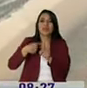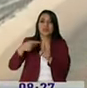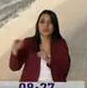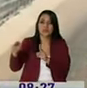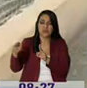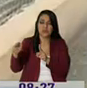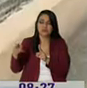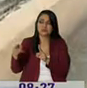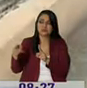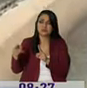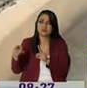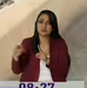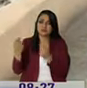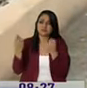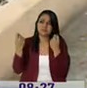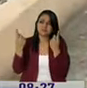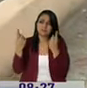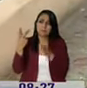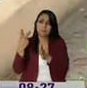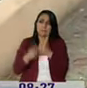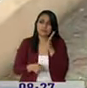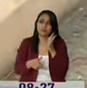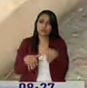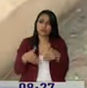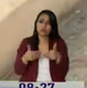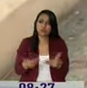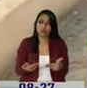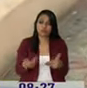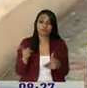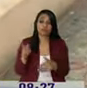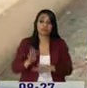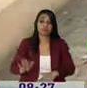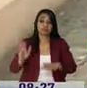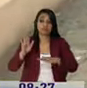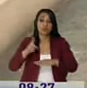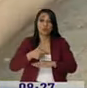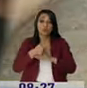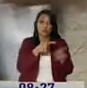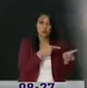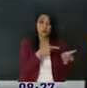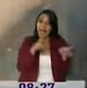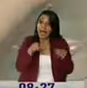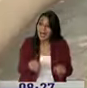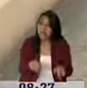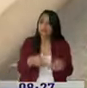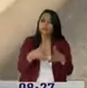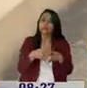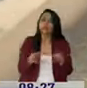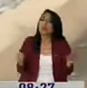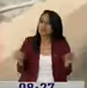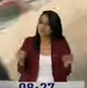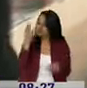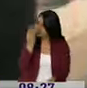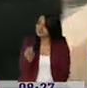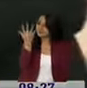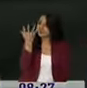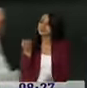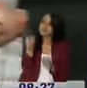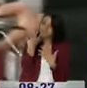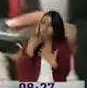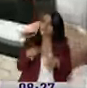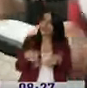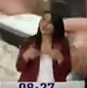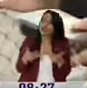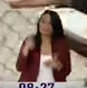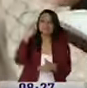para realmente entender y más bien comprometer a la autoridad para que esto se dé solución. Buenos días, coméntenos cómo